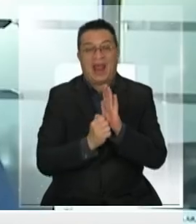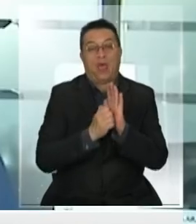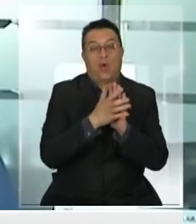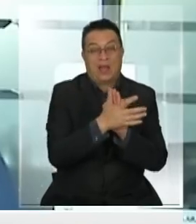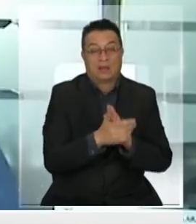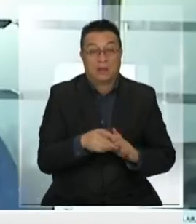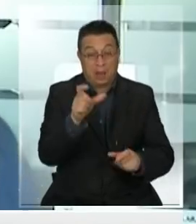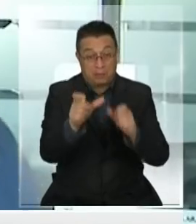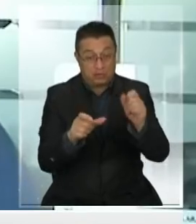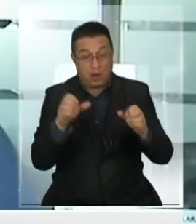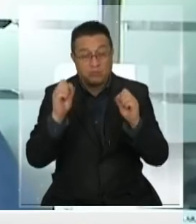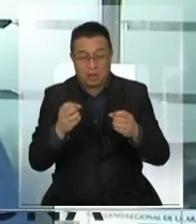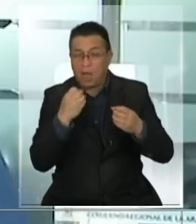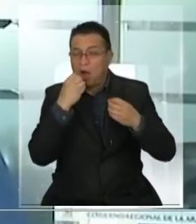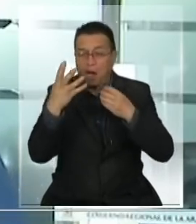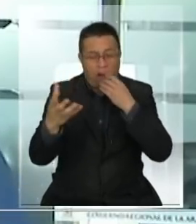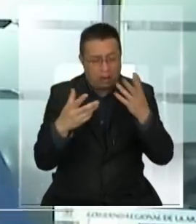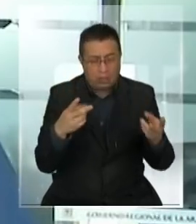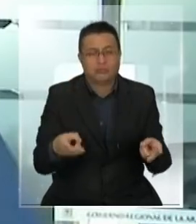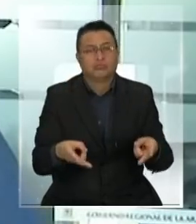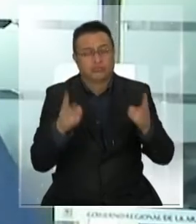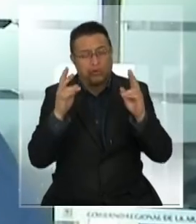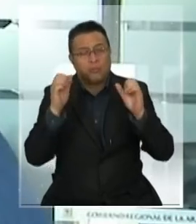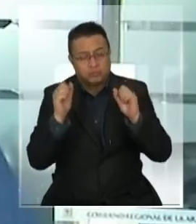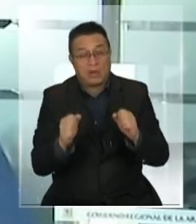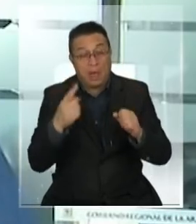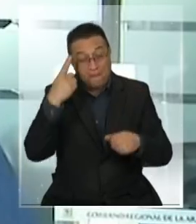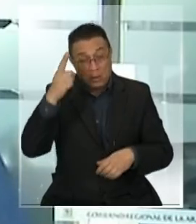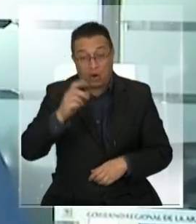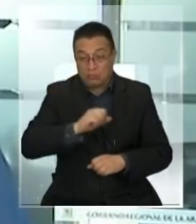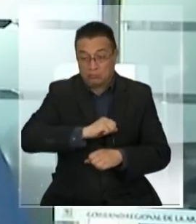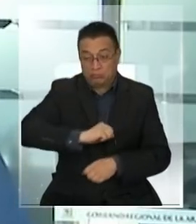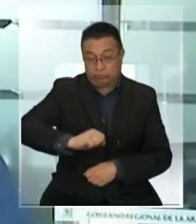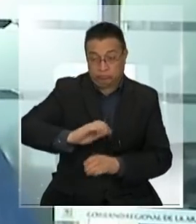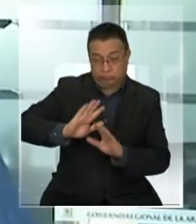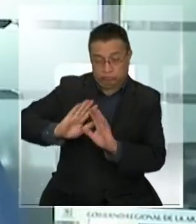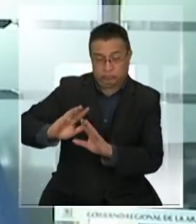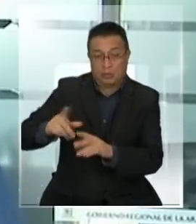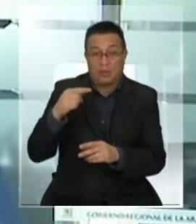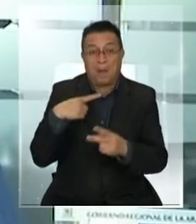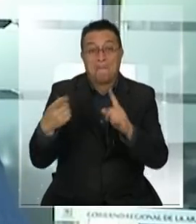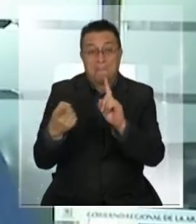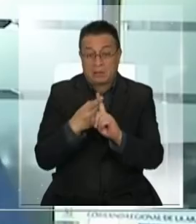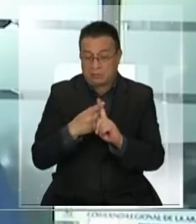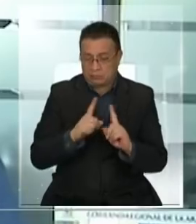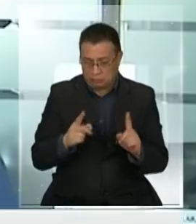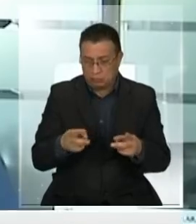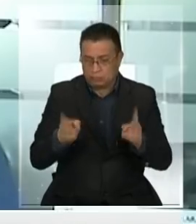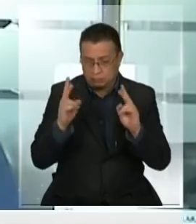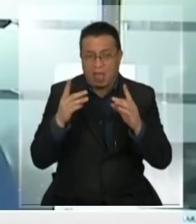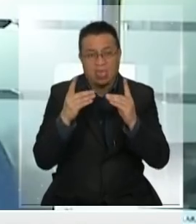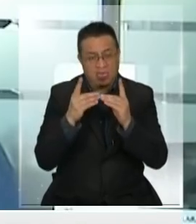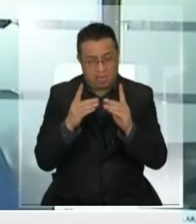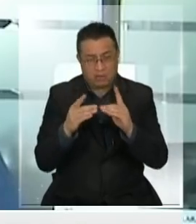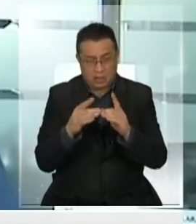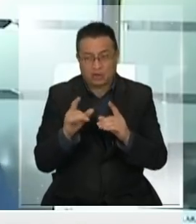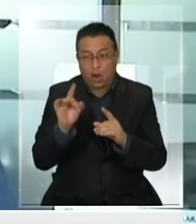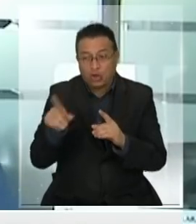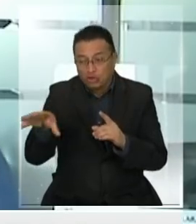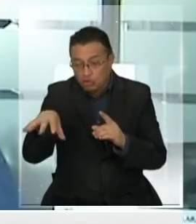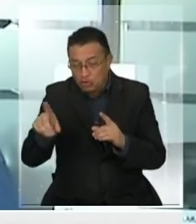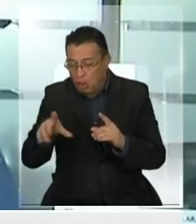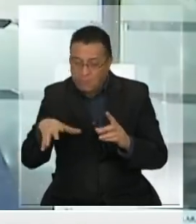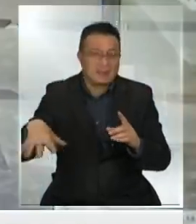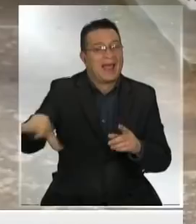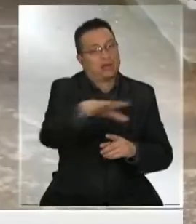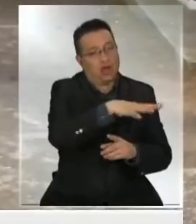La gente se puede expresar sí o no. Pero lo que no podemos hacer es negarle la posibilidad a las personas de participar. Y la democracia no es solamente para algunos, la democracia